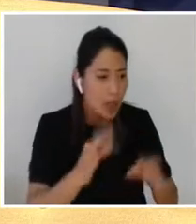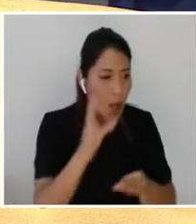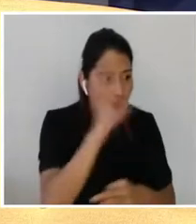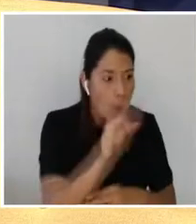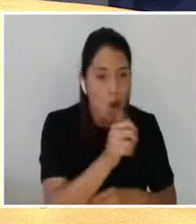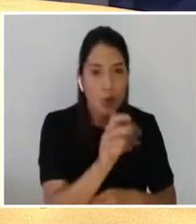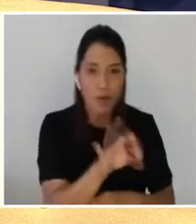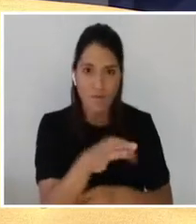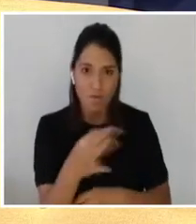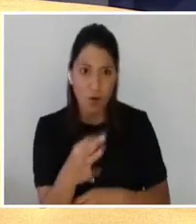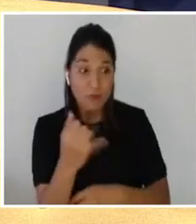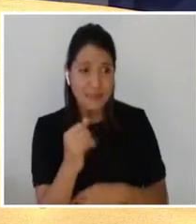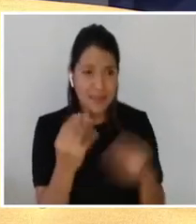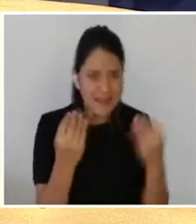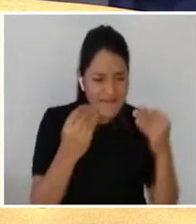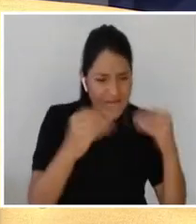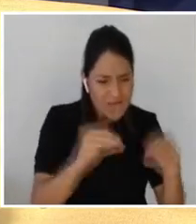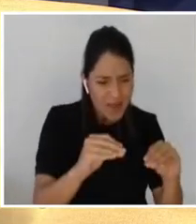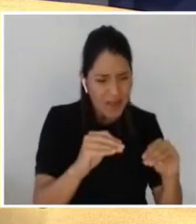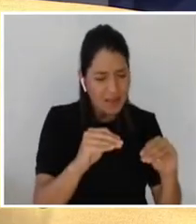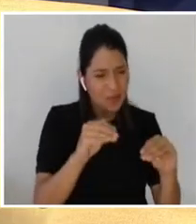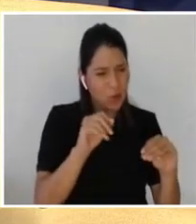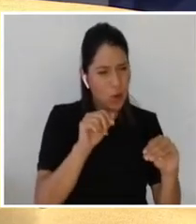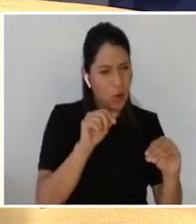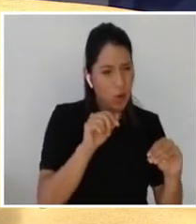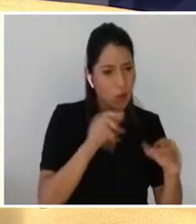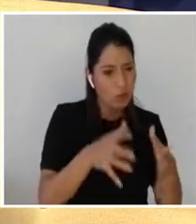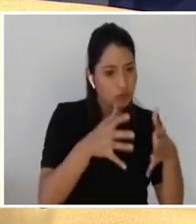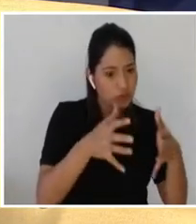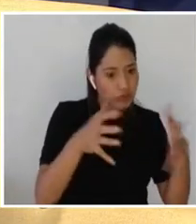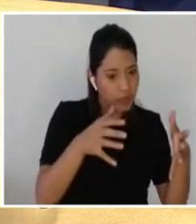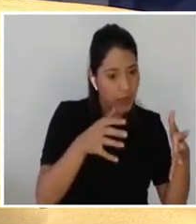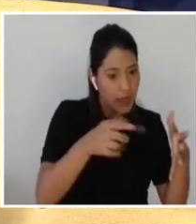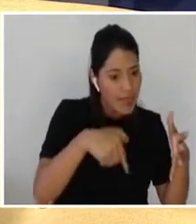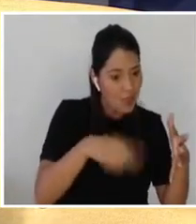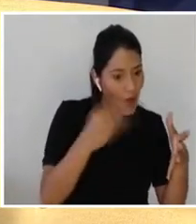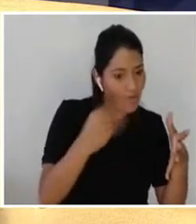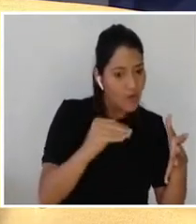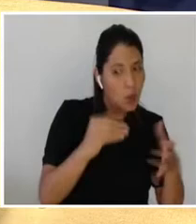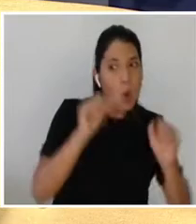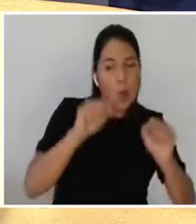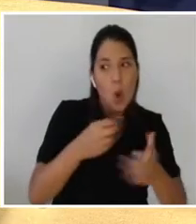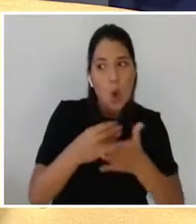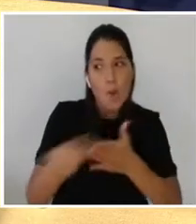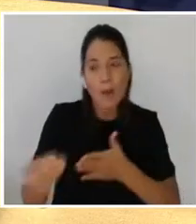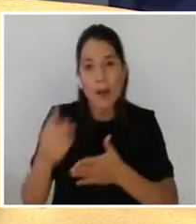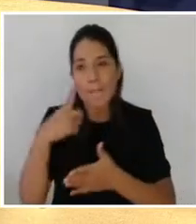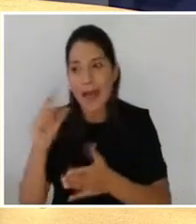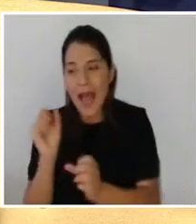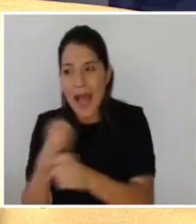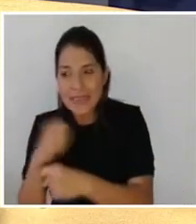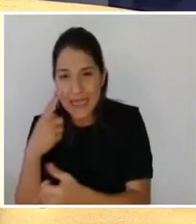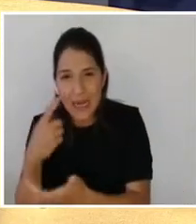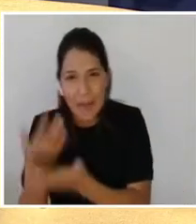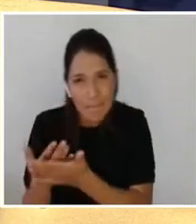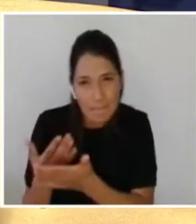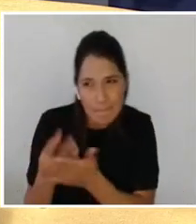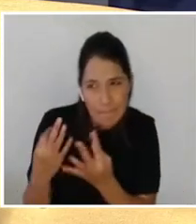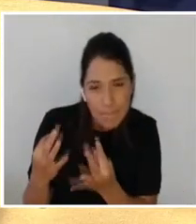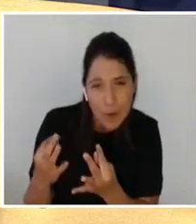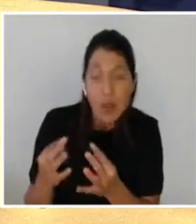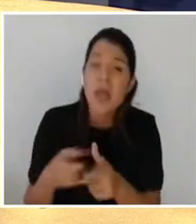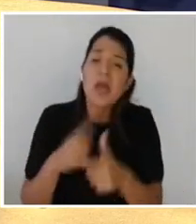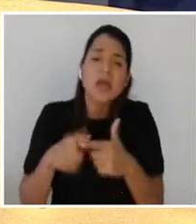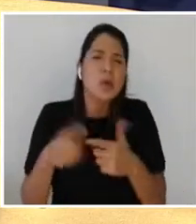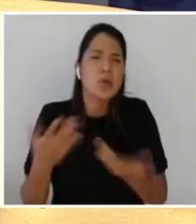vendo tanto, puedo comprar esto otro para hacer las pruebas. Entonces, Yo creo que no hay que